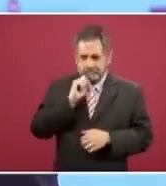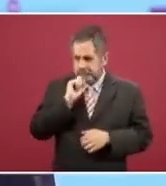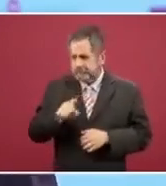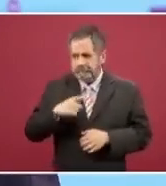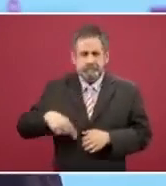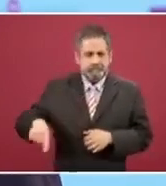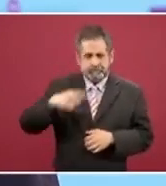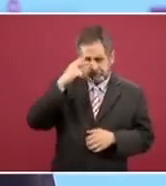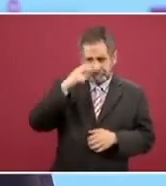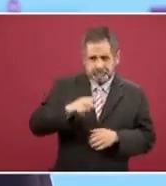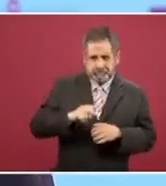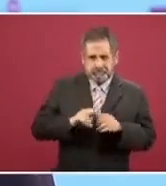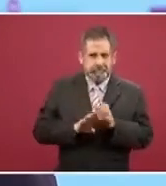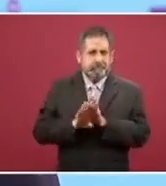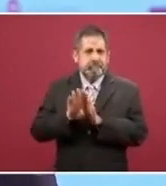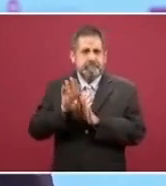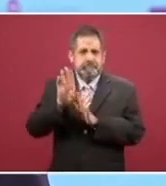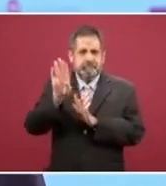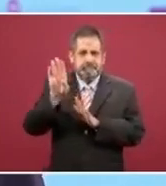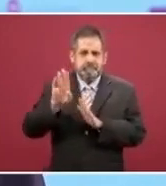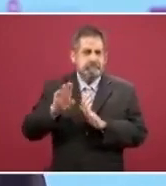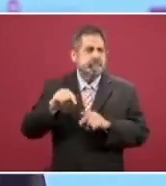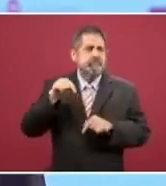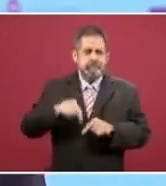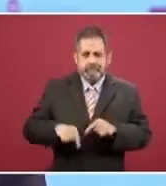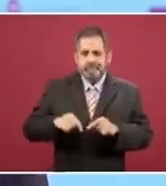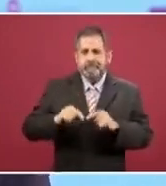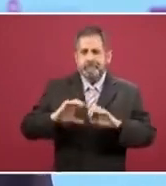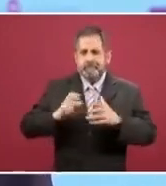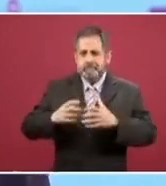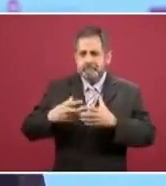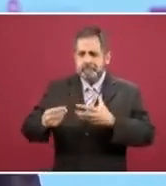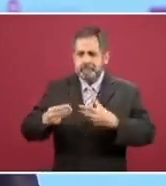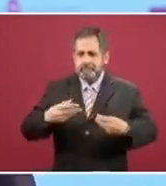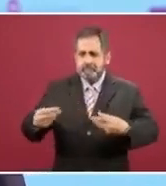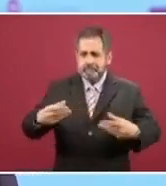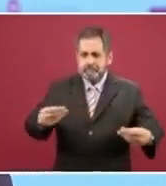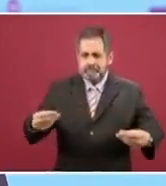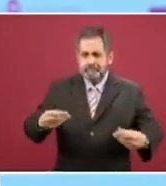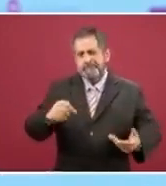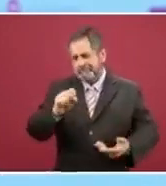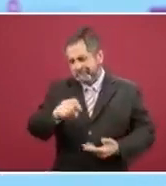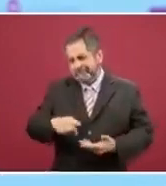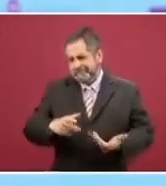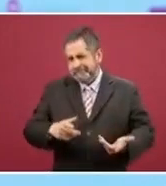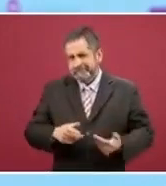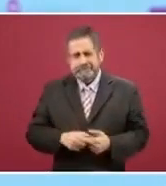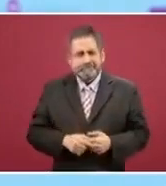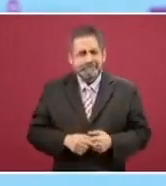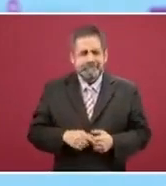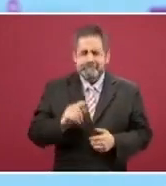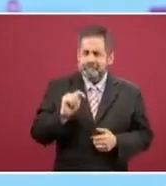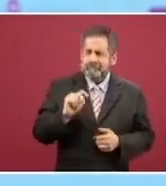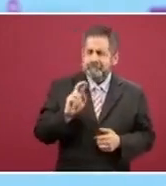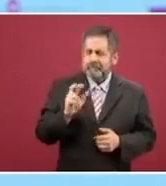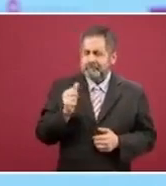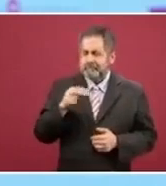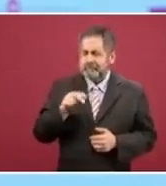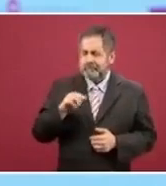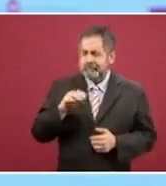en México entremos a un periodo de transmisión comunitaria. También es probable que circulen algunos casos que no hayan